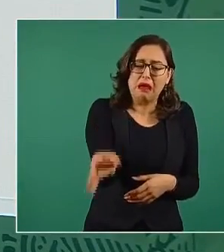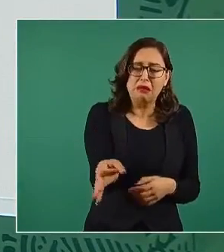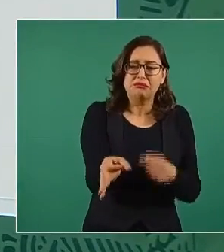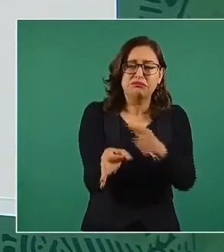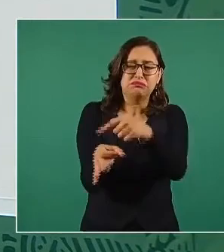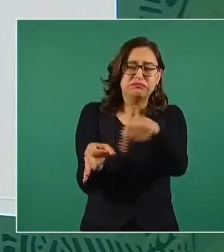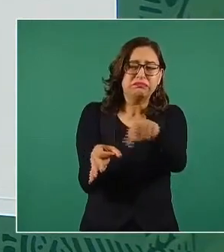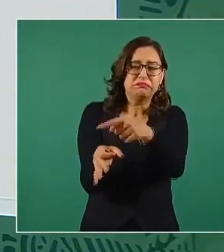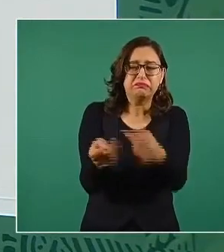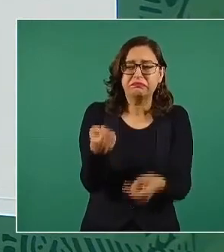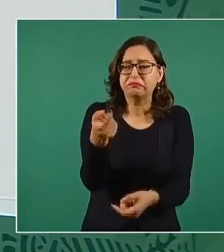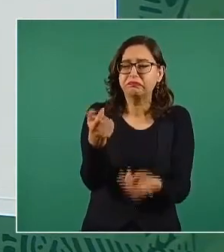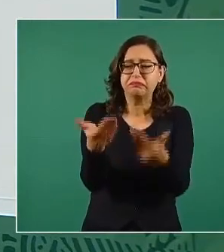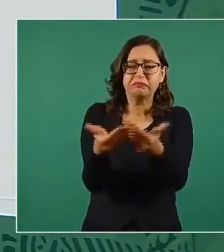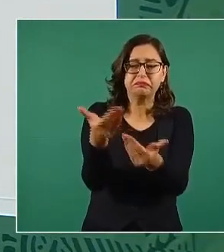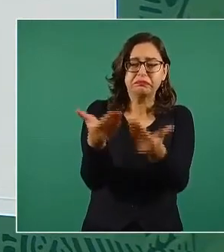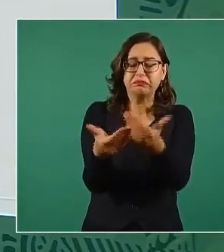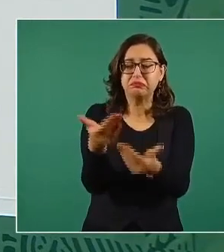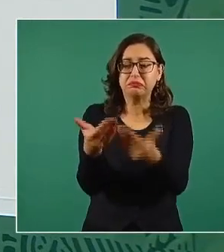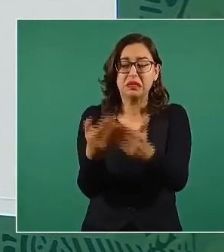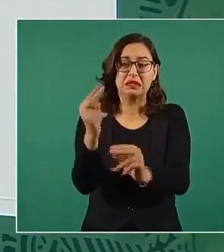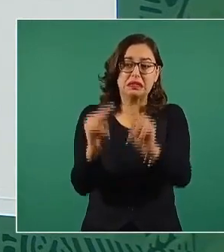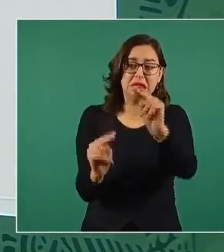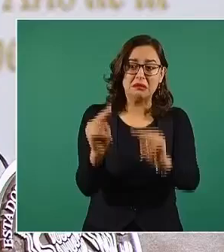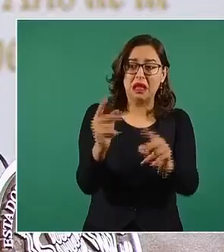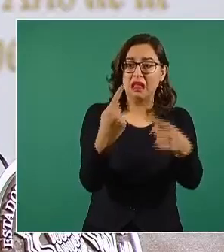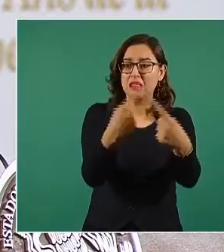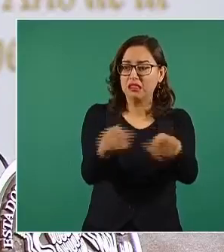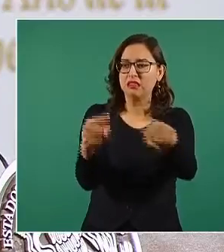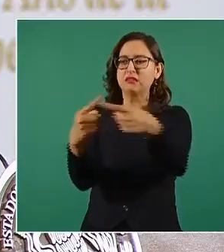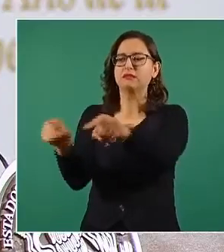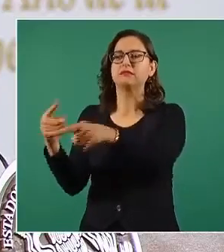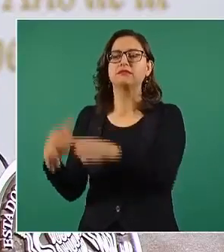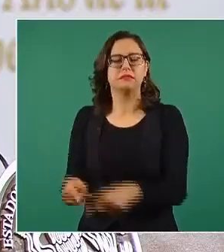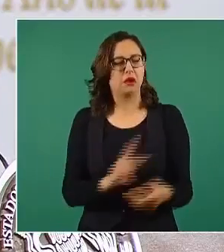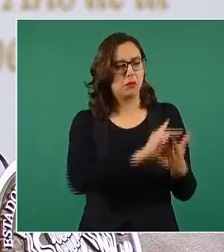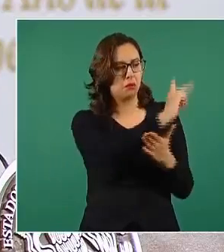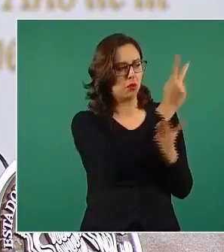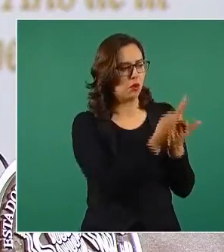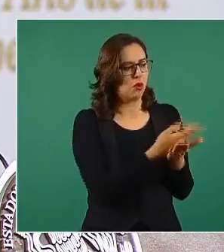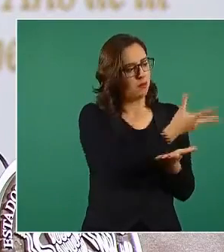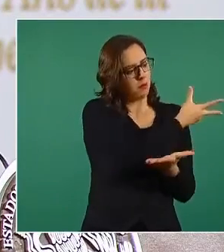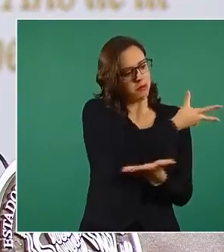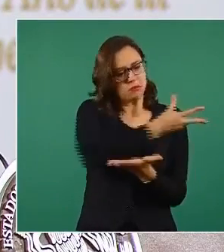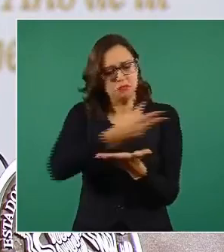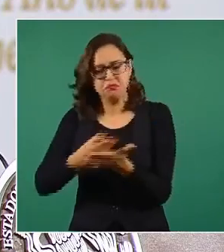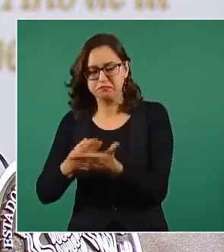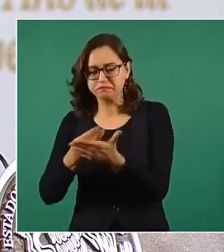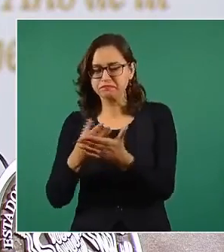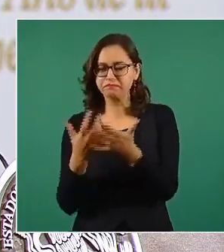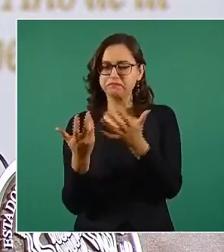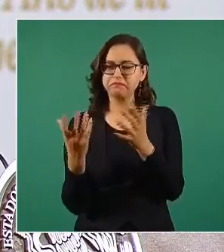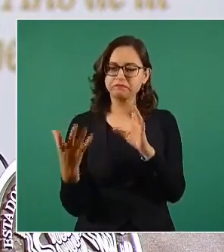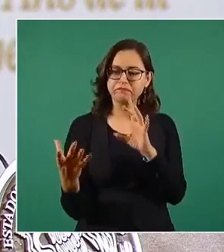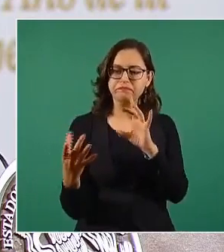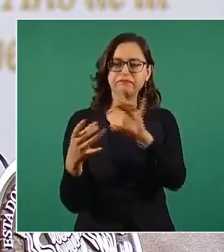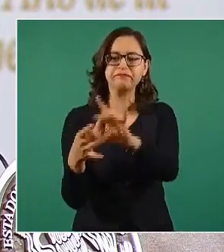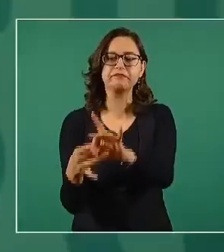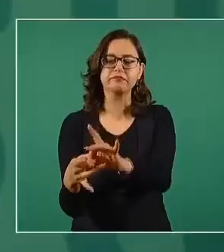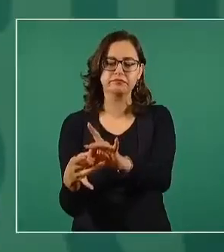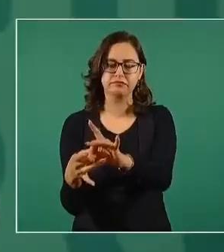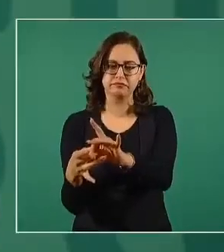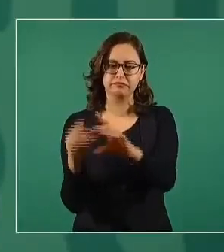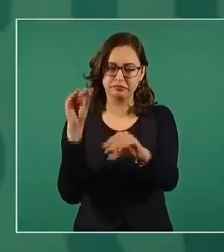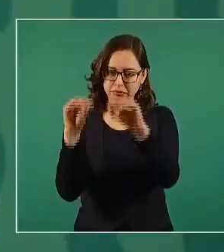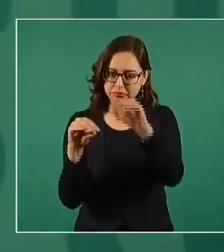edades en diferentes estadios de avance en su aprendizaje. El apoyo se hizo a